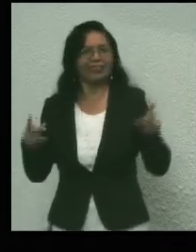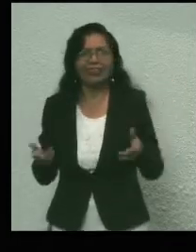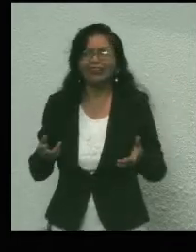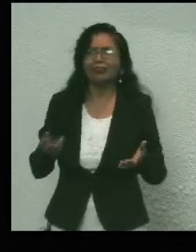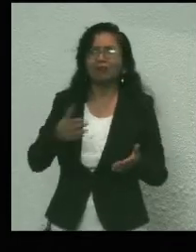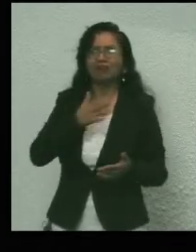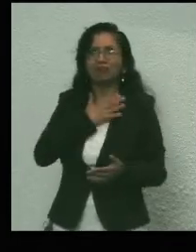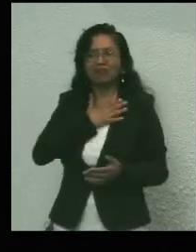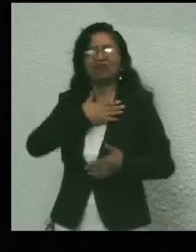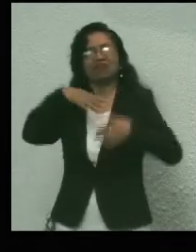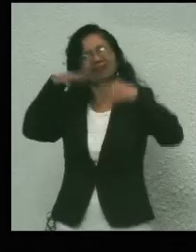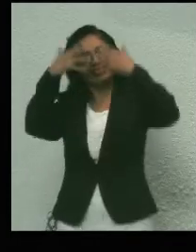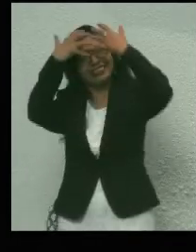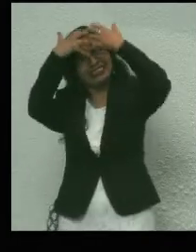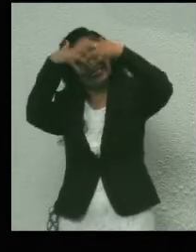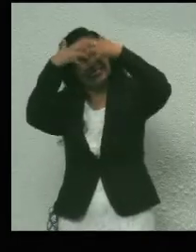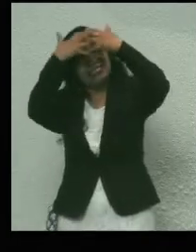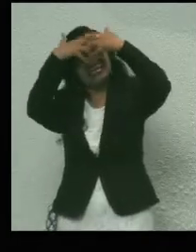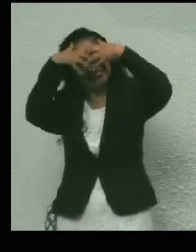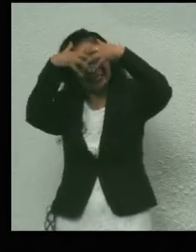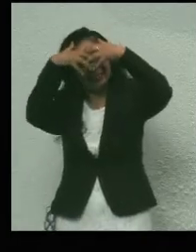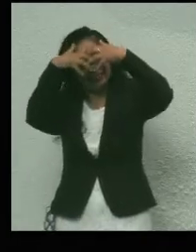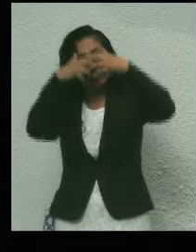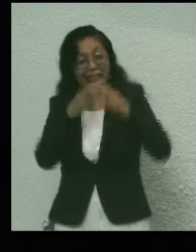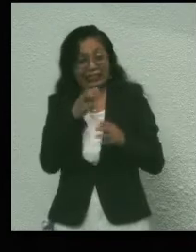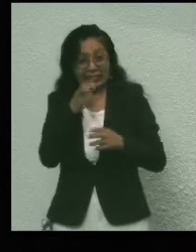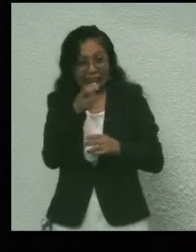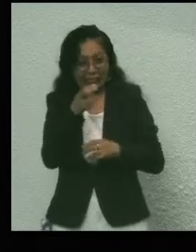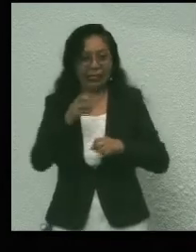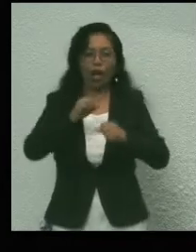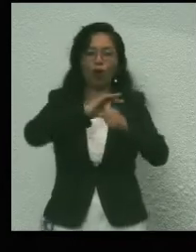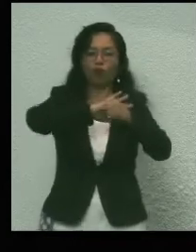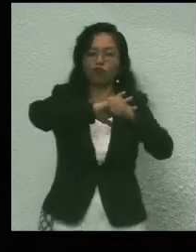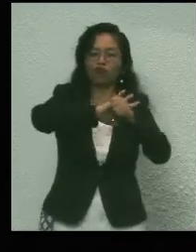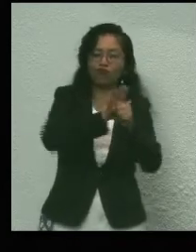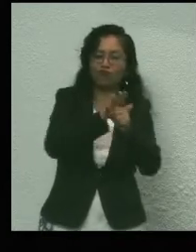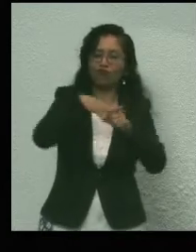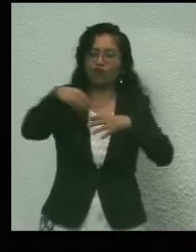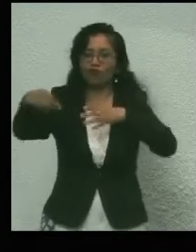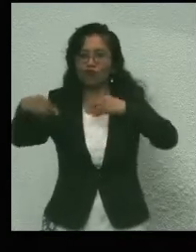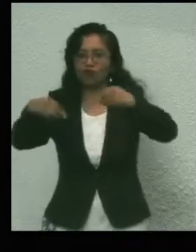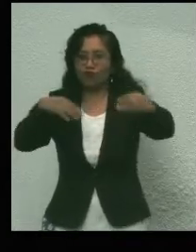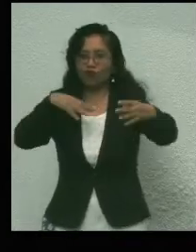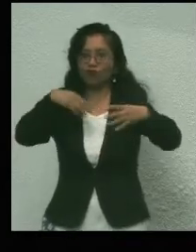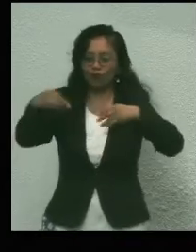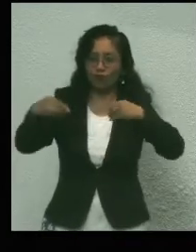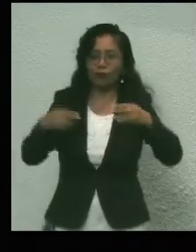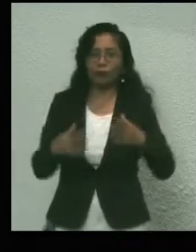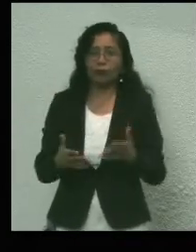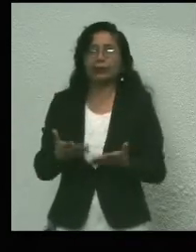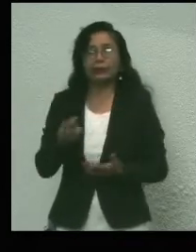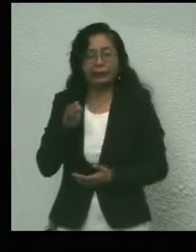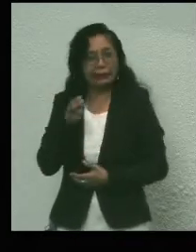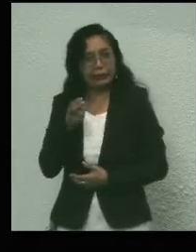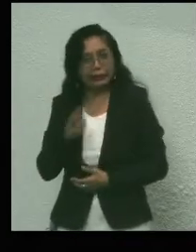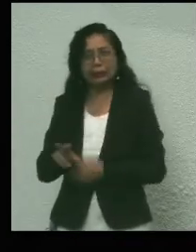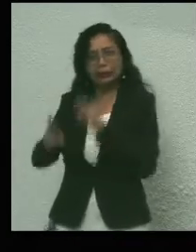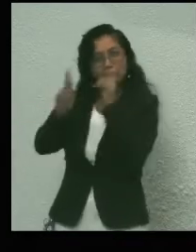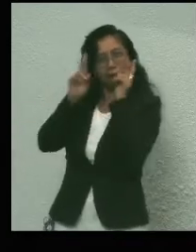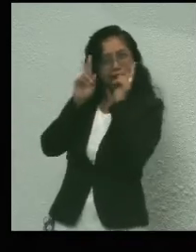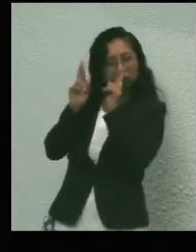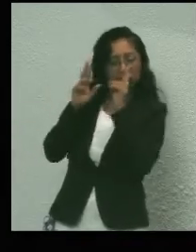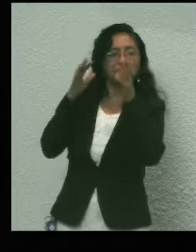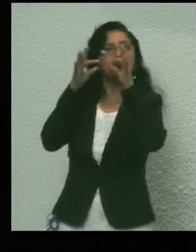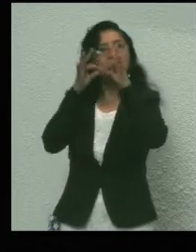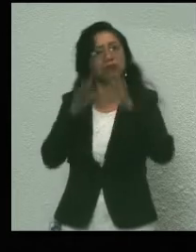los difíciles retos que la pandemia de COVID-19 nos ha traído a todos. Sin duda, reconocemos la